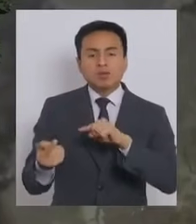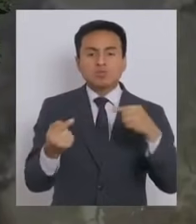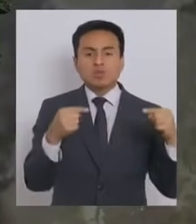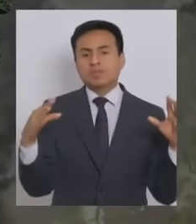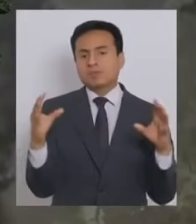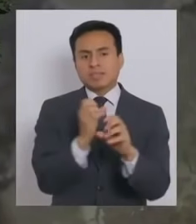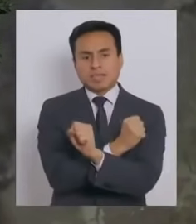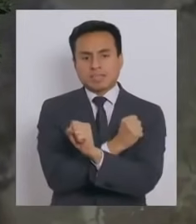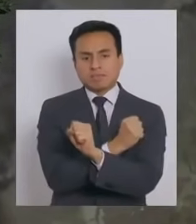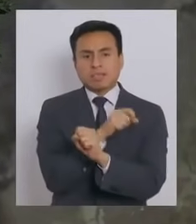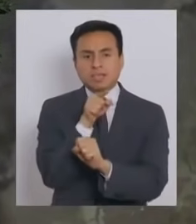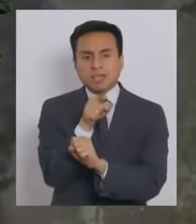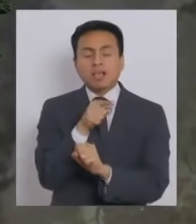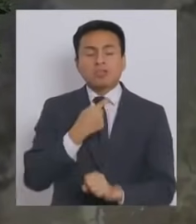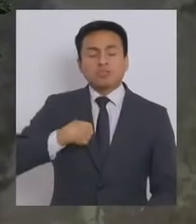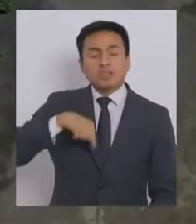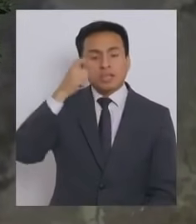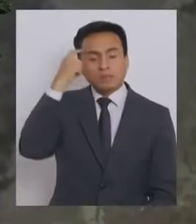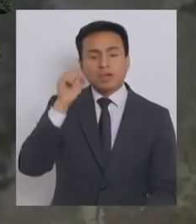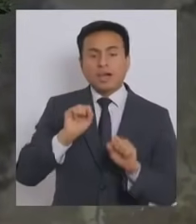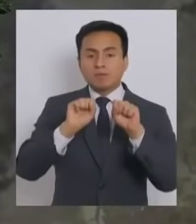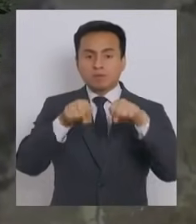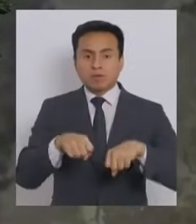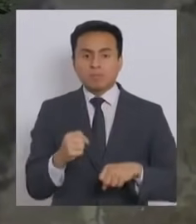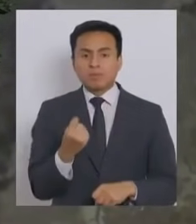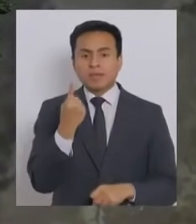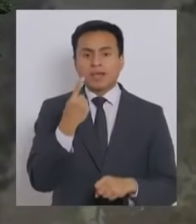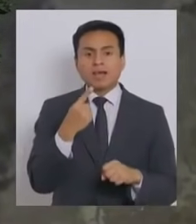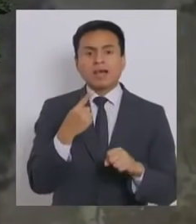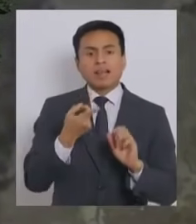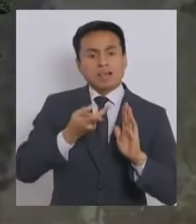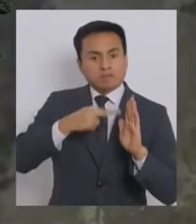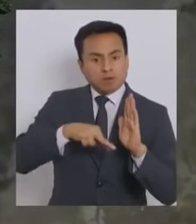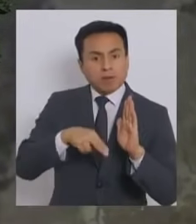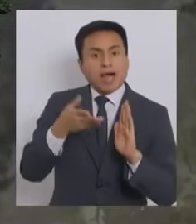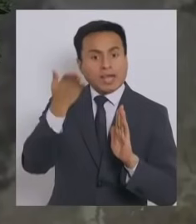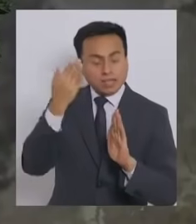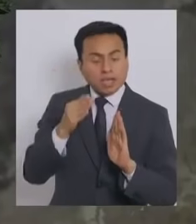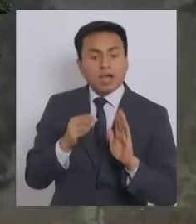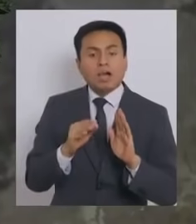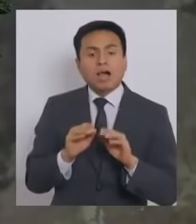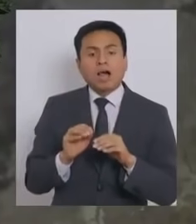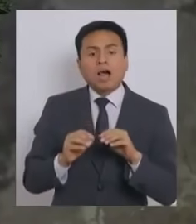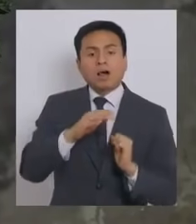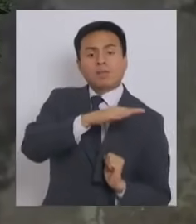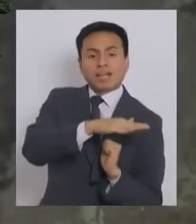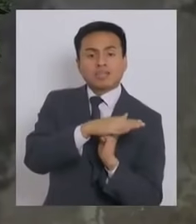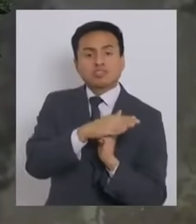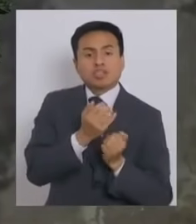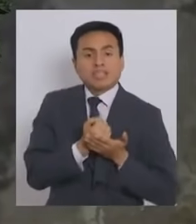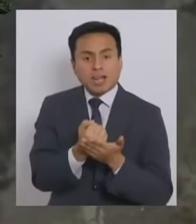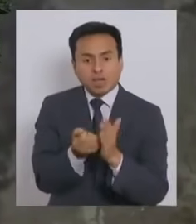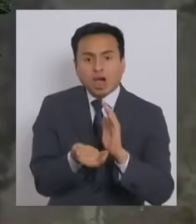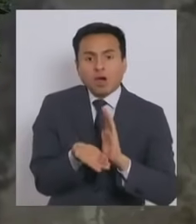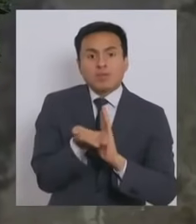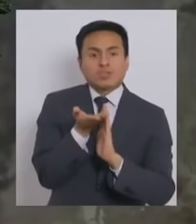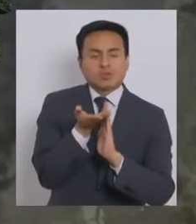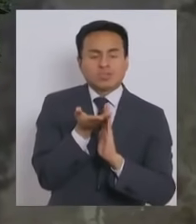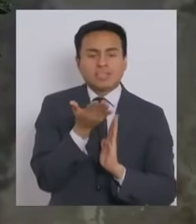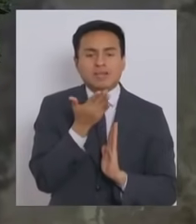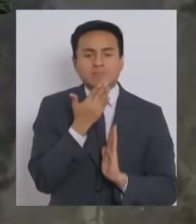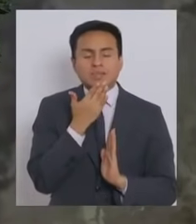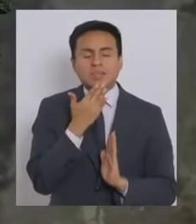inmediata. Nosotros creemos que, al igual como se aprobó la primera parte de esta reforma, que también aumentaba el pilar solidario, vamos a contar con